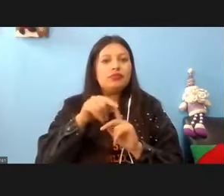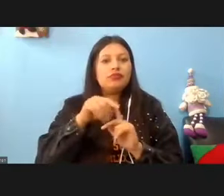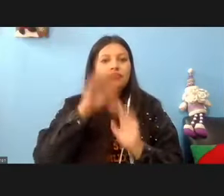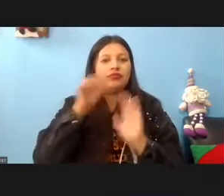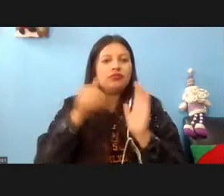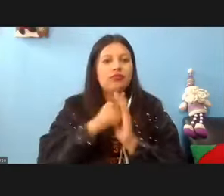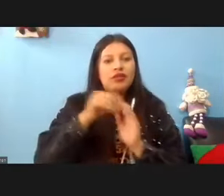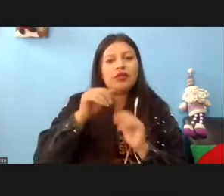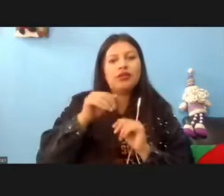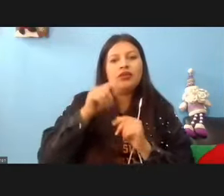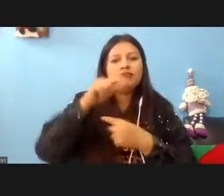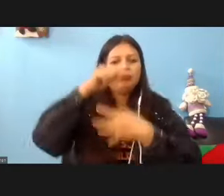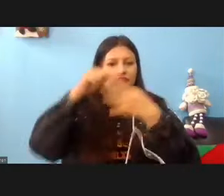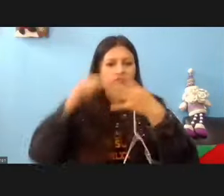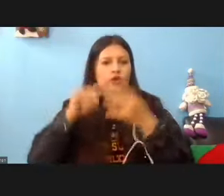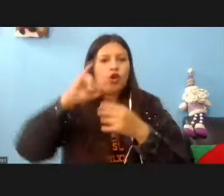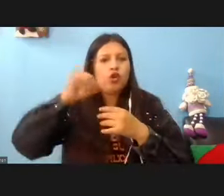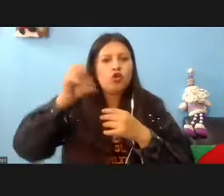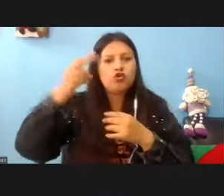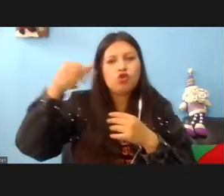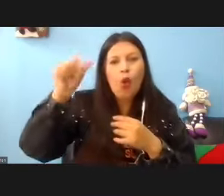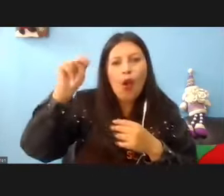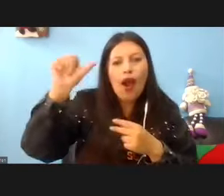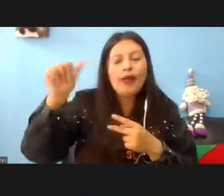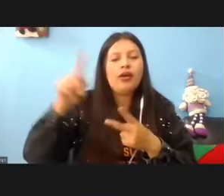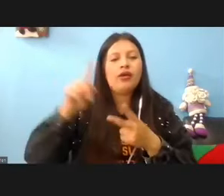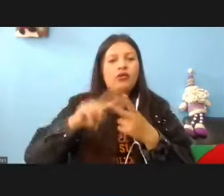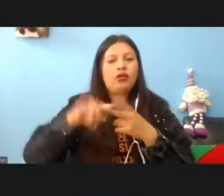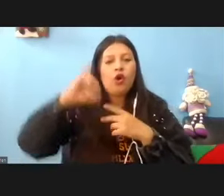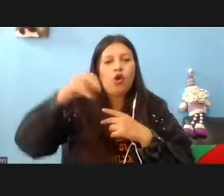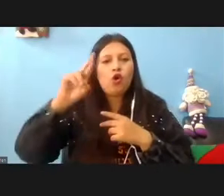Yerixa Merchan, Joana Huepa,